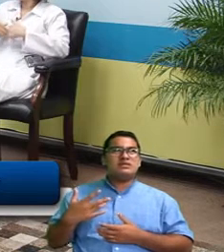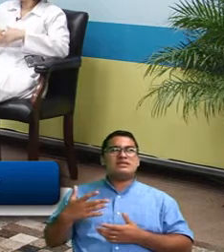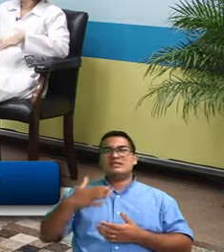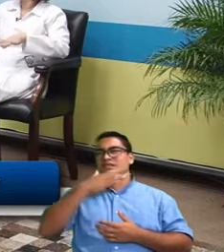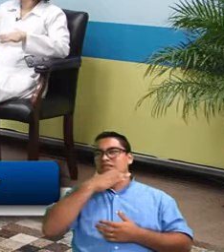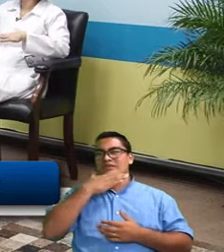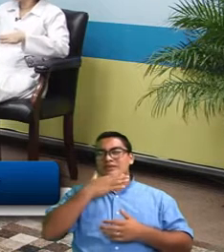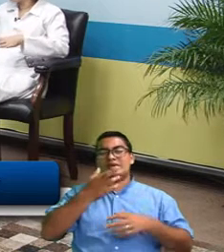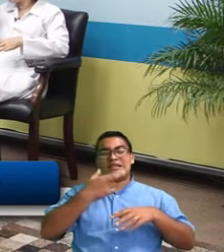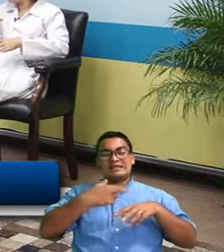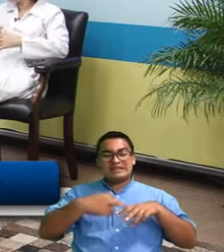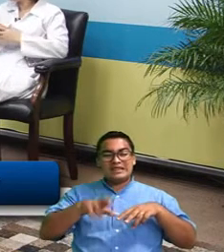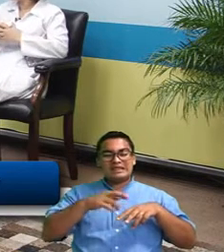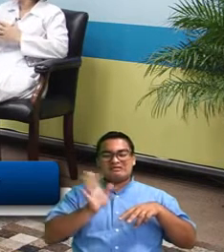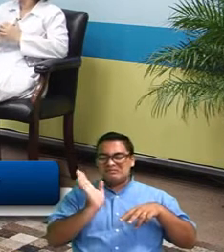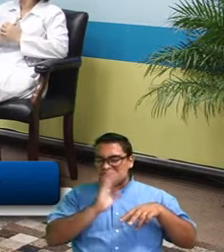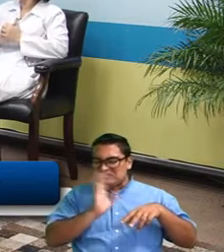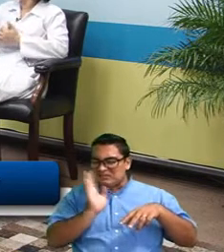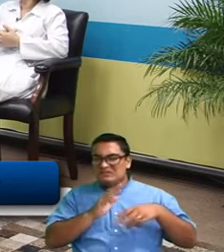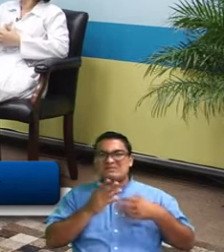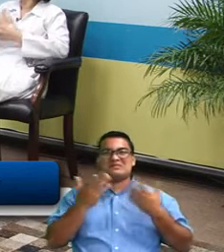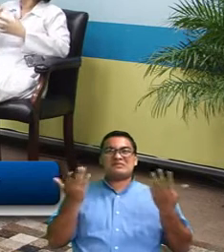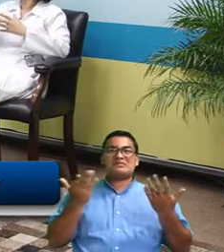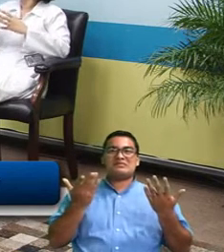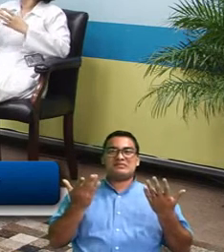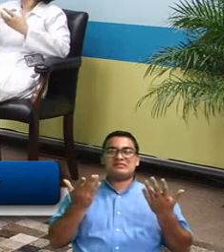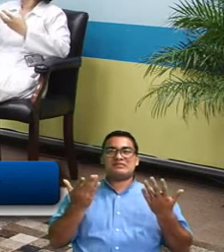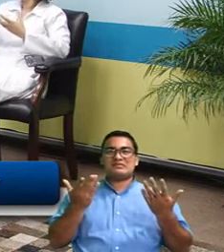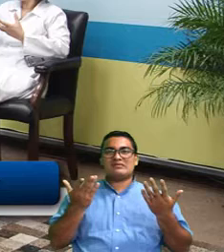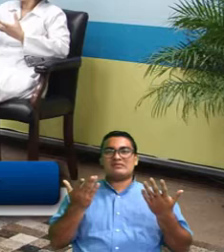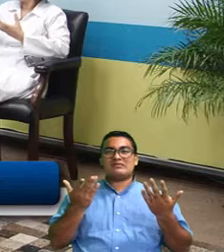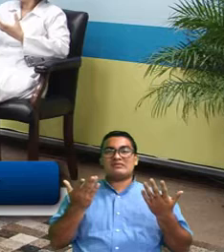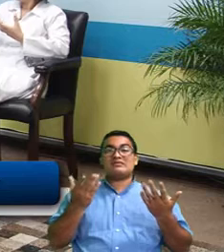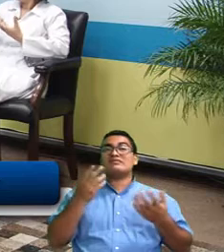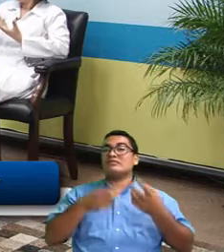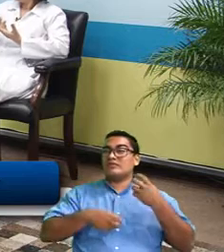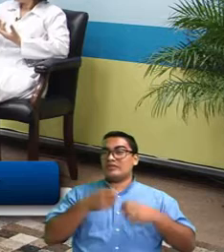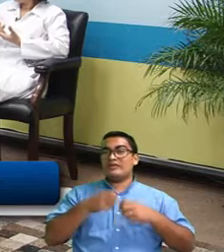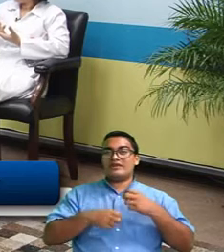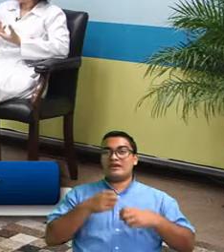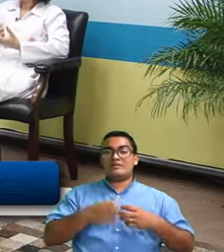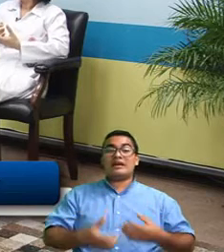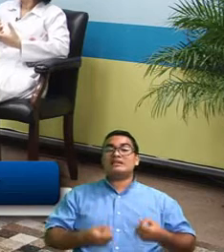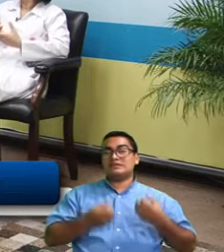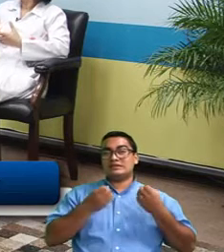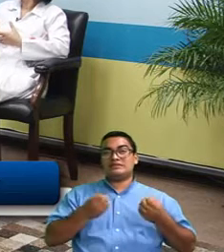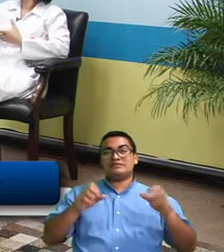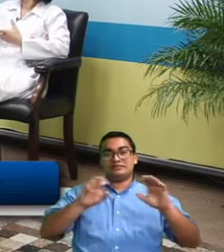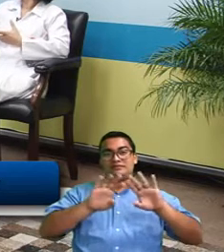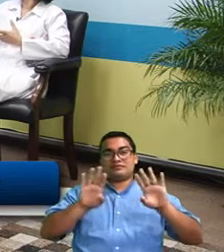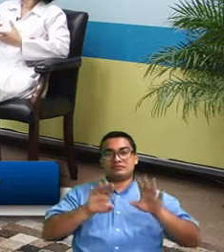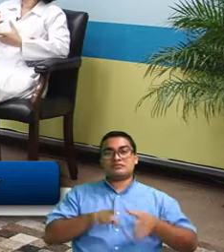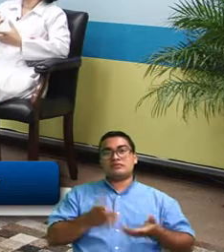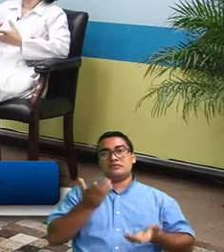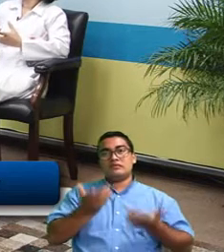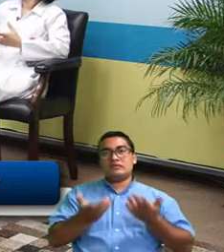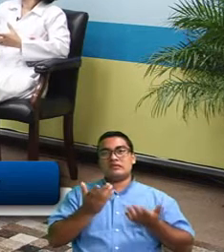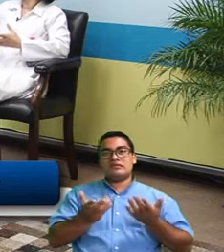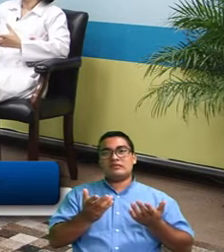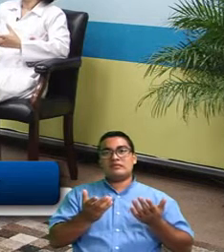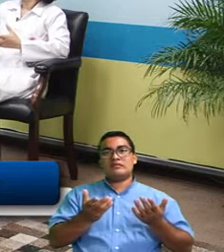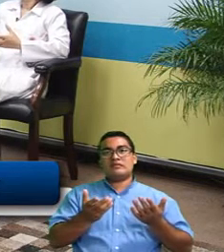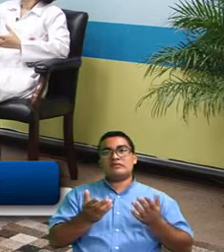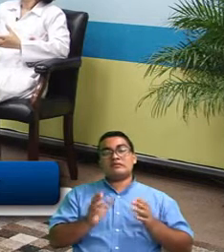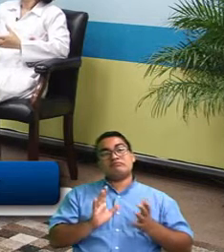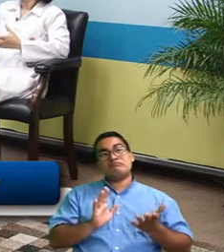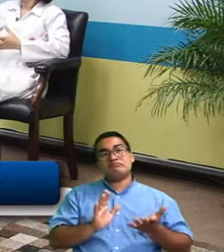sangrado profuso, maloliente, pero esto ya estamos hablando de que ya hay un tumor grande, ya es una etapa, probablemente no es una etapa